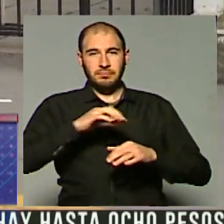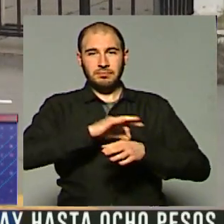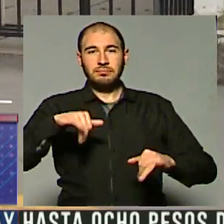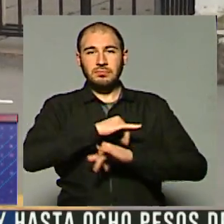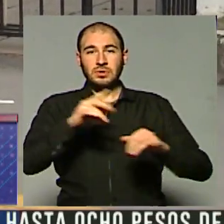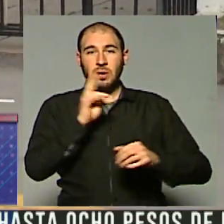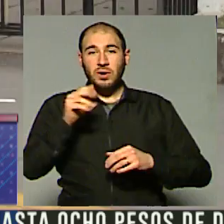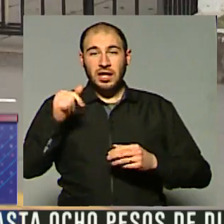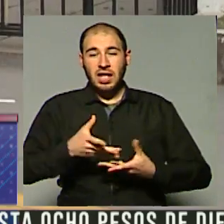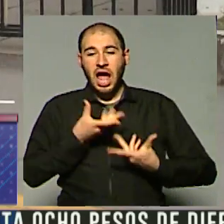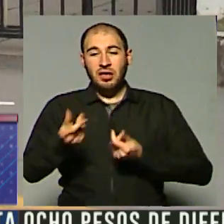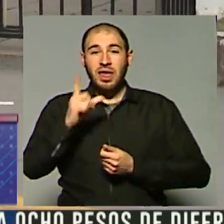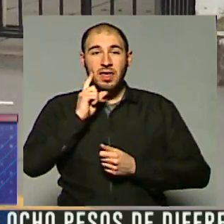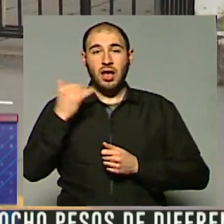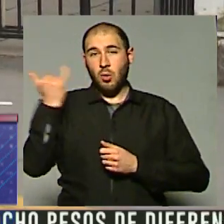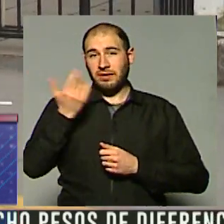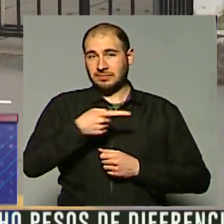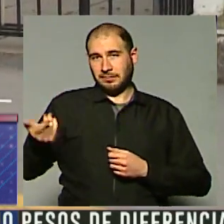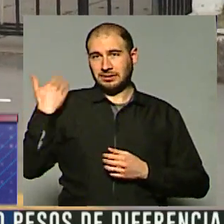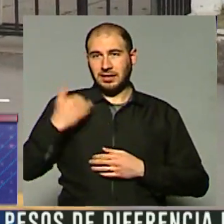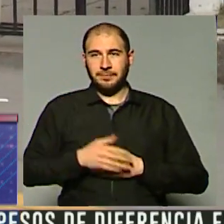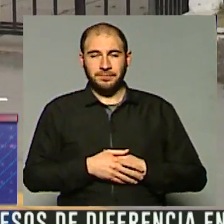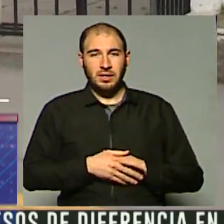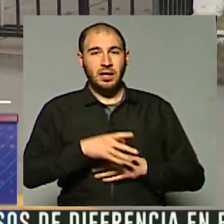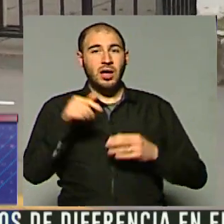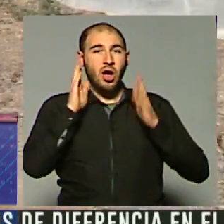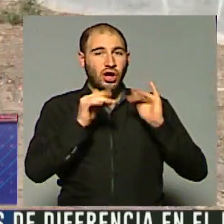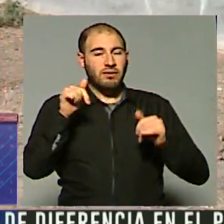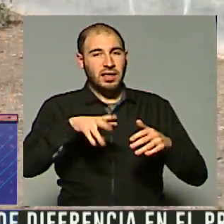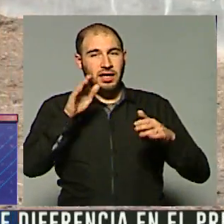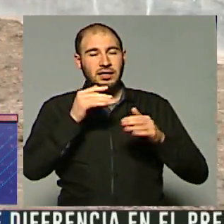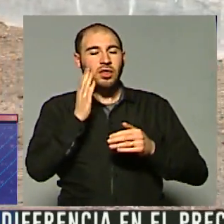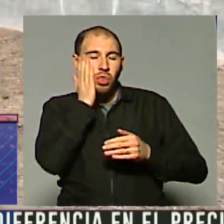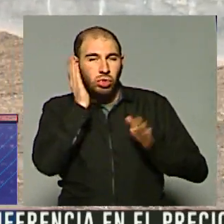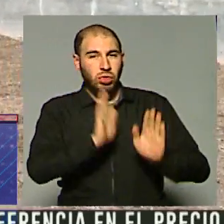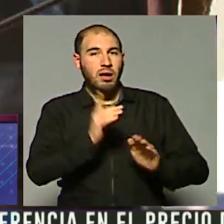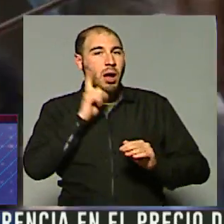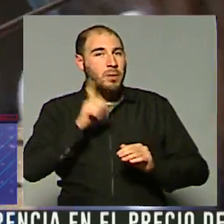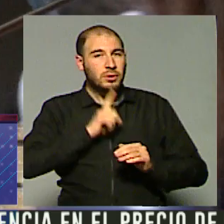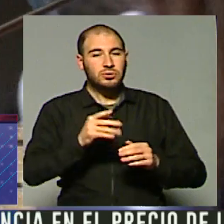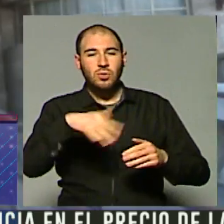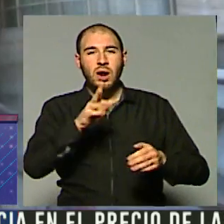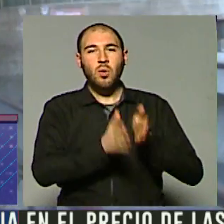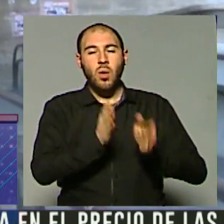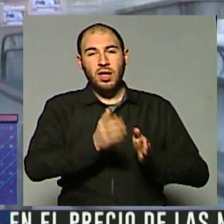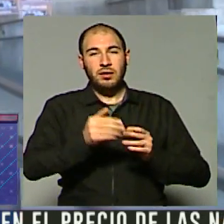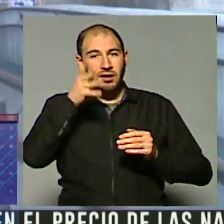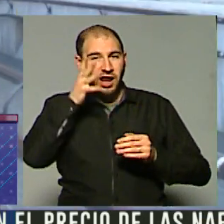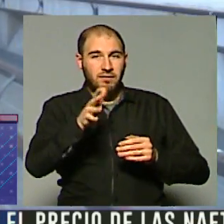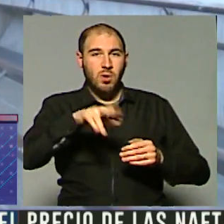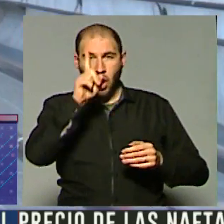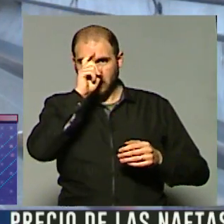que la mujer fue asistida el jueves de la semana pasada. La joven permanece sedada y en cuidados intensivos de